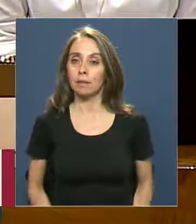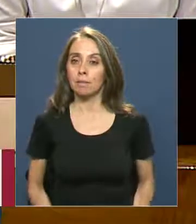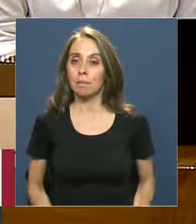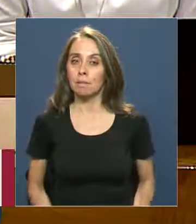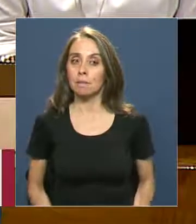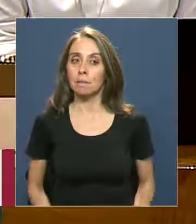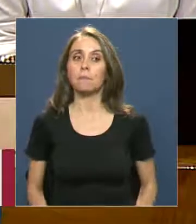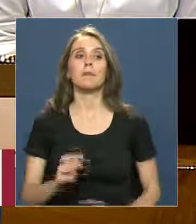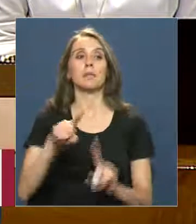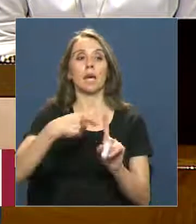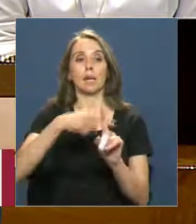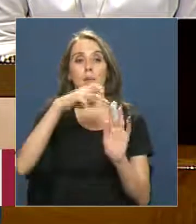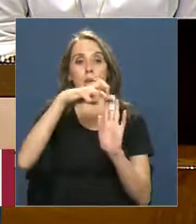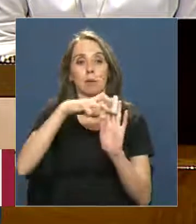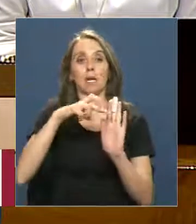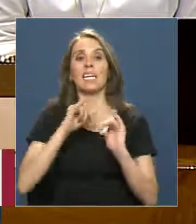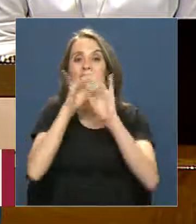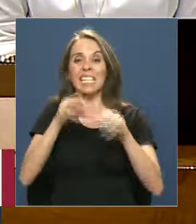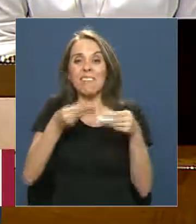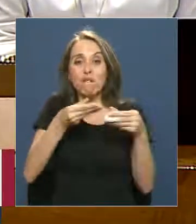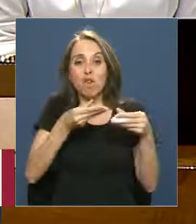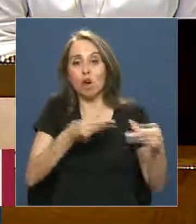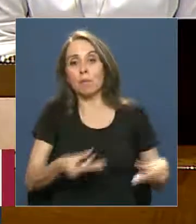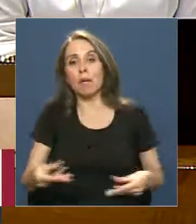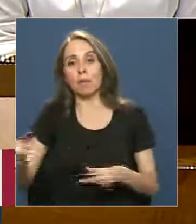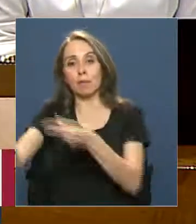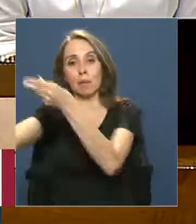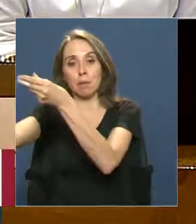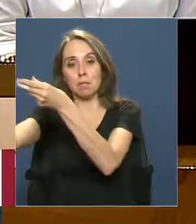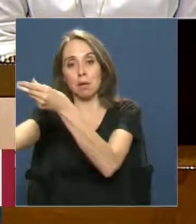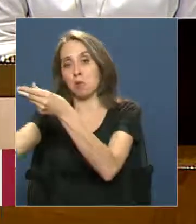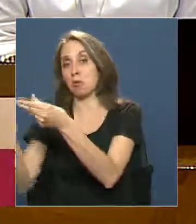Y además, despachado el informe.